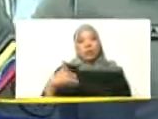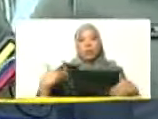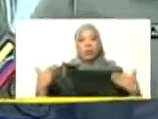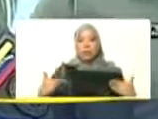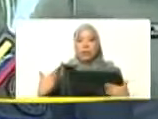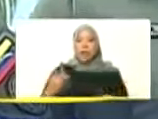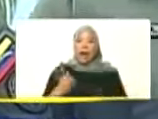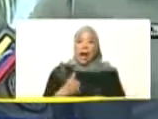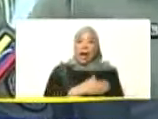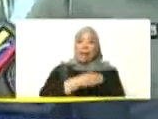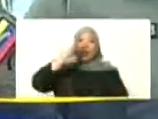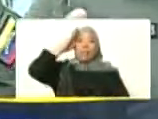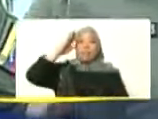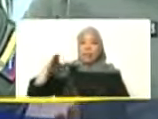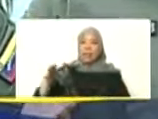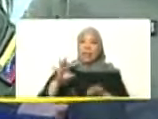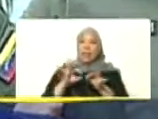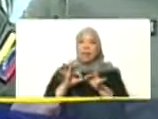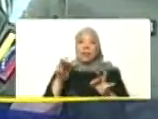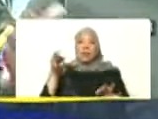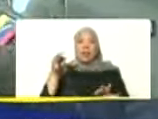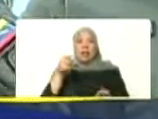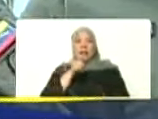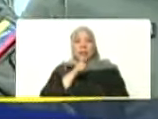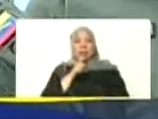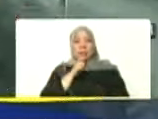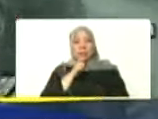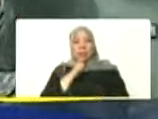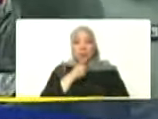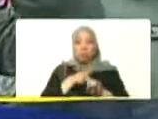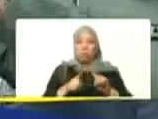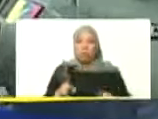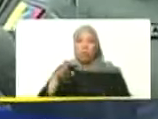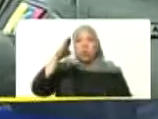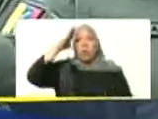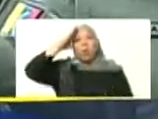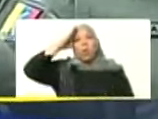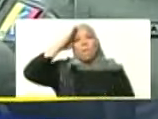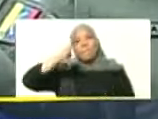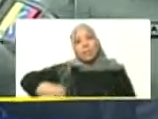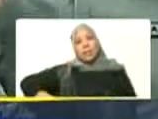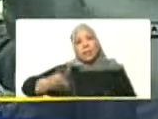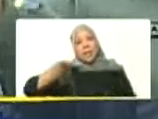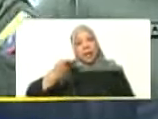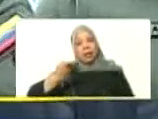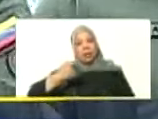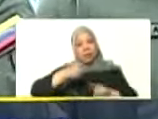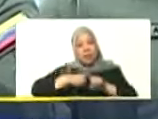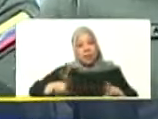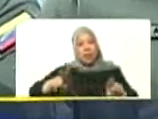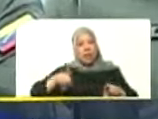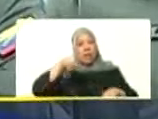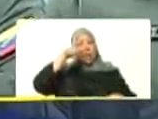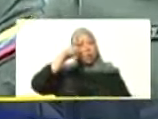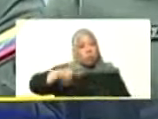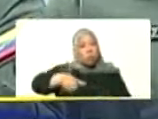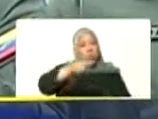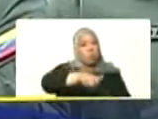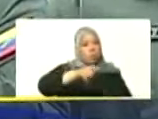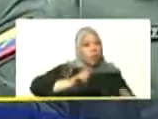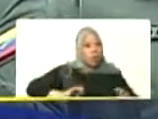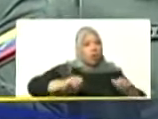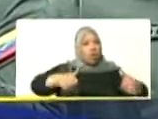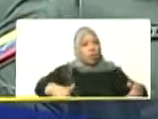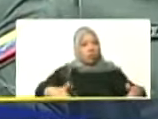Armada Nacional Bolivariana, cosa que es imposible porque la Fuerza Armada tiene un carácter eminentemente popular desde su